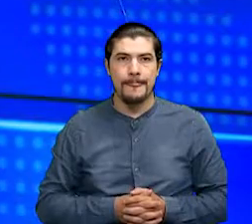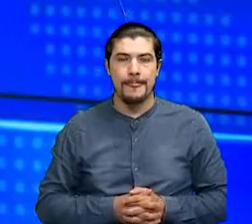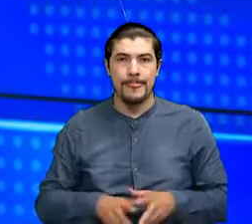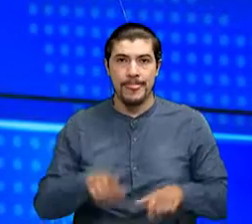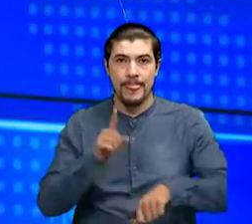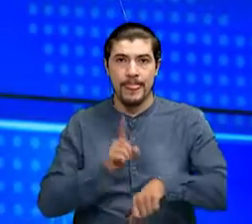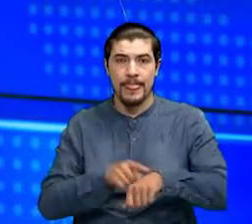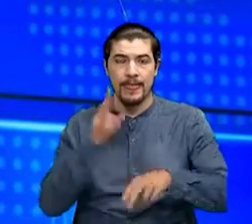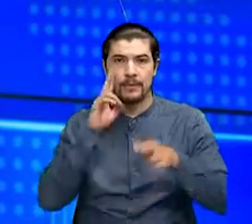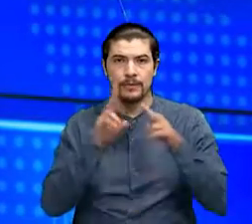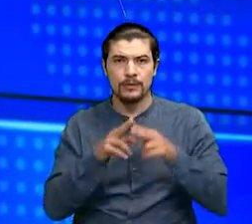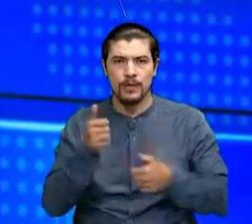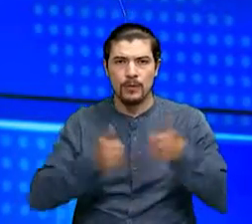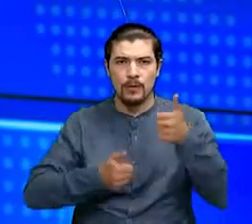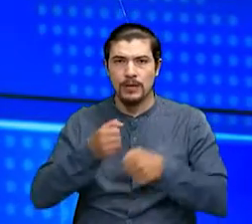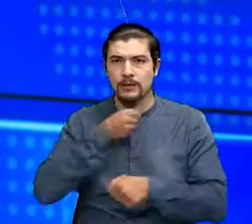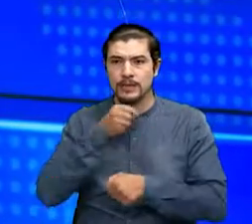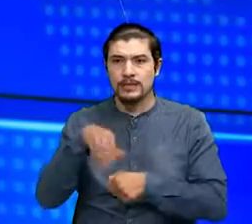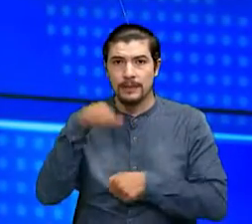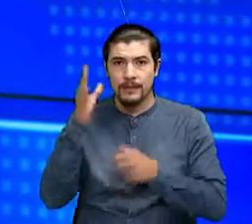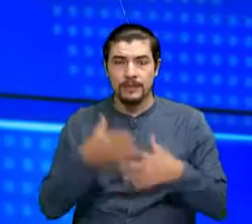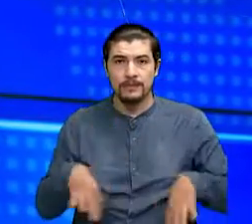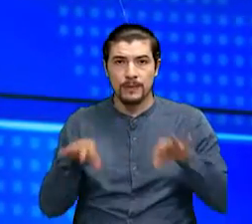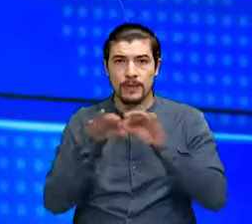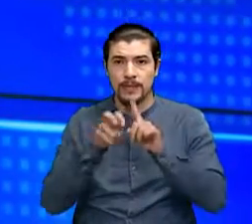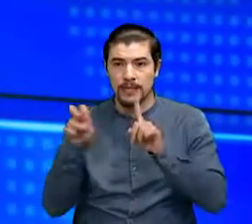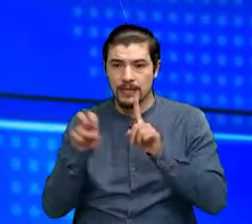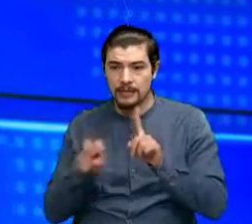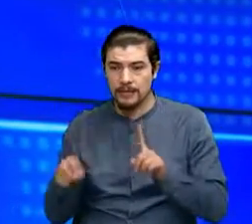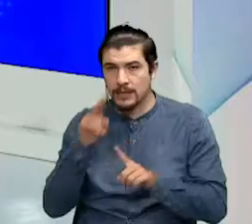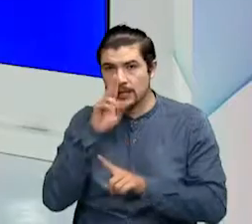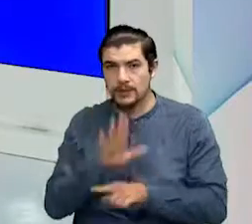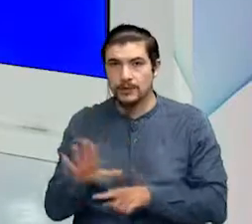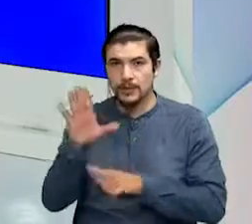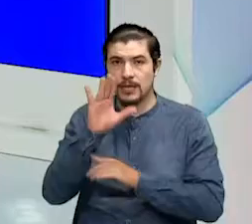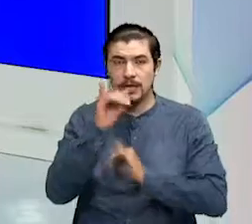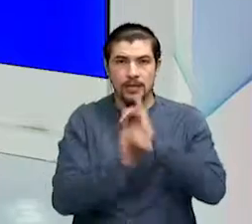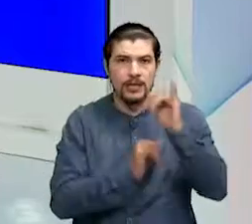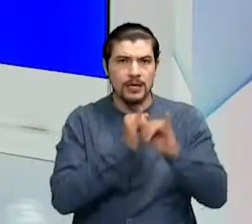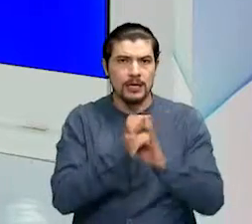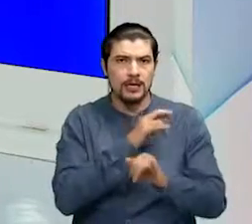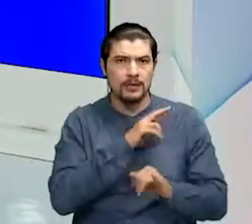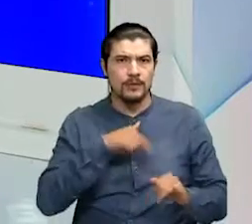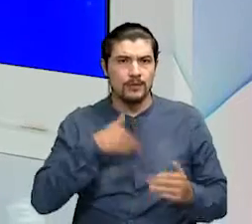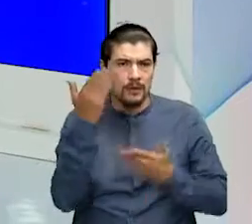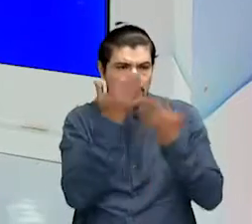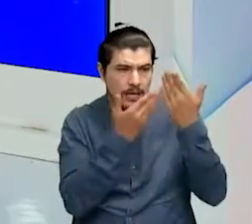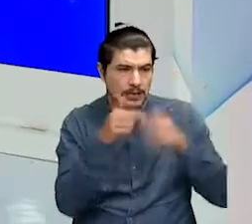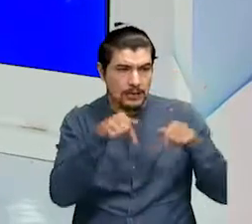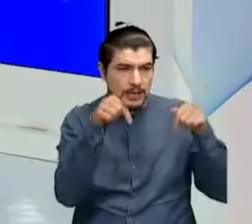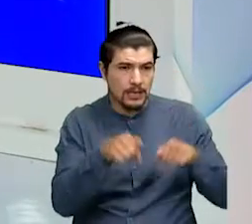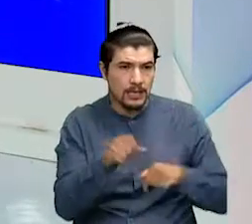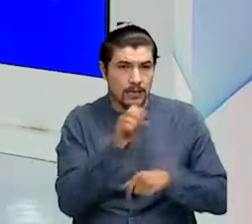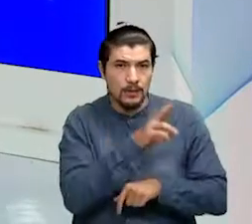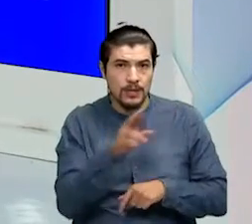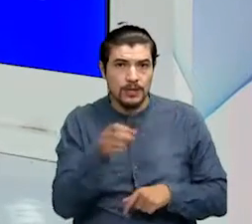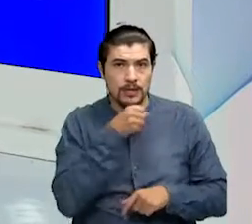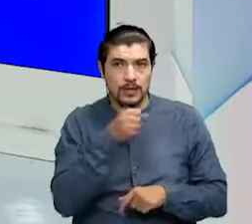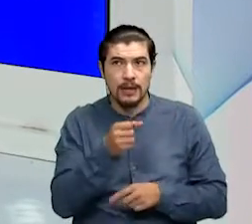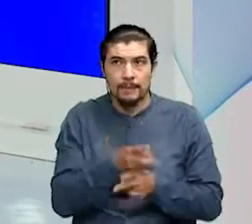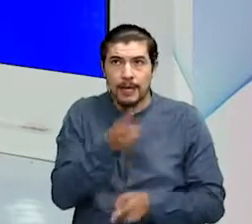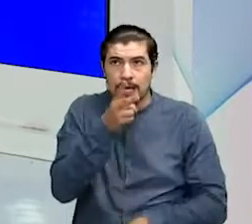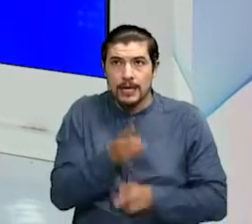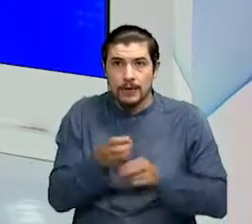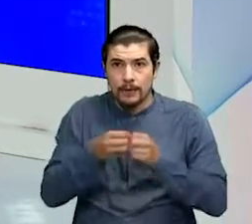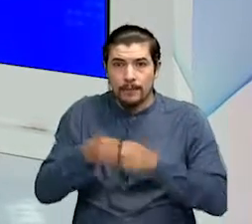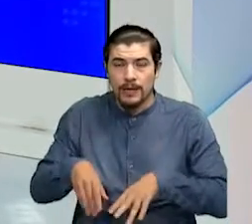momento de conocer cuál es la noticia más importante a nivel nacional e internacional y vamos a analizarlo en Oriente Noticias. Con el peligro de perder su curul se